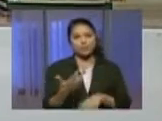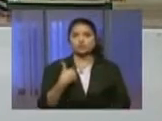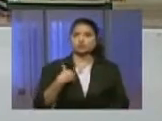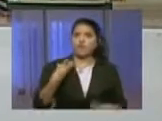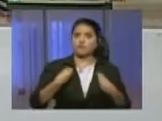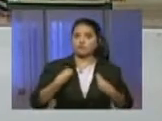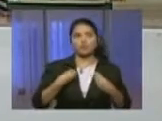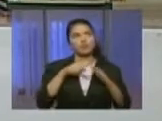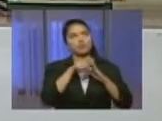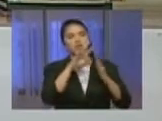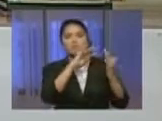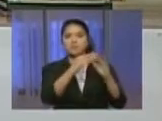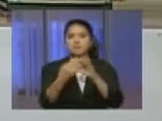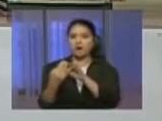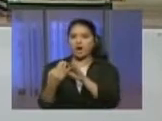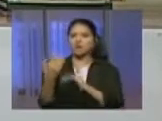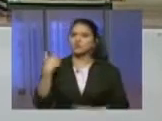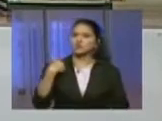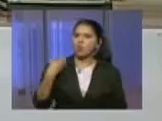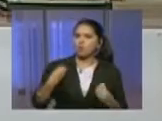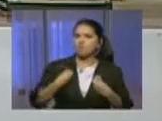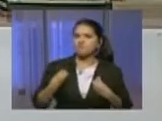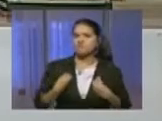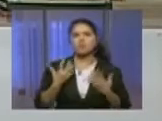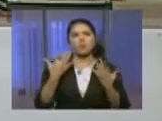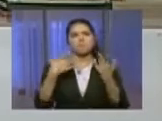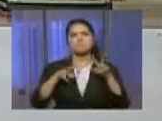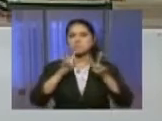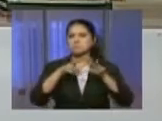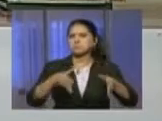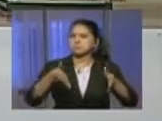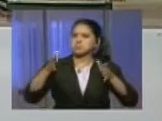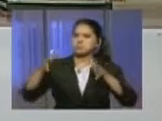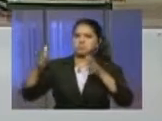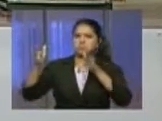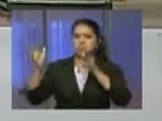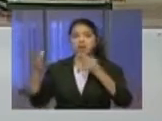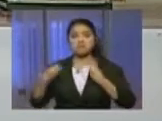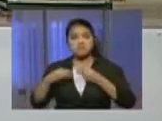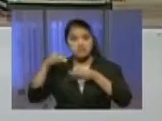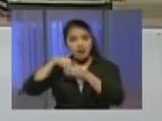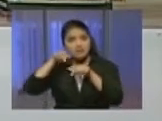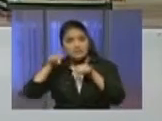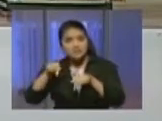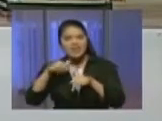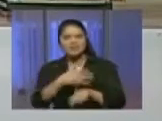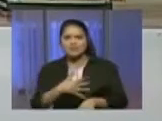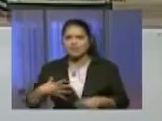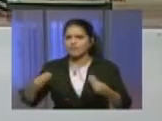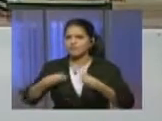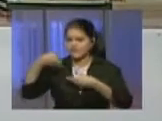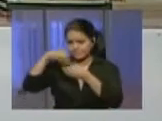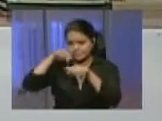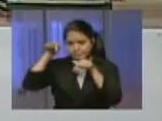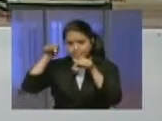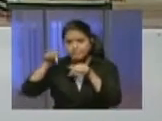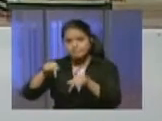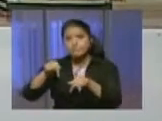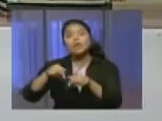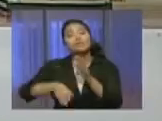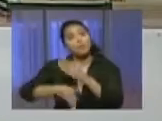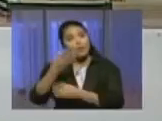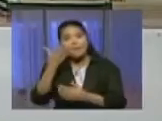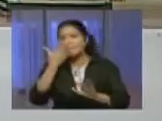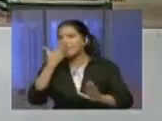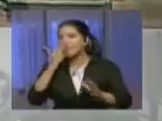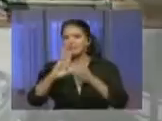mi barrio yo que vivo en mi urbanismo y vivo Allí quiero vivir allí y voy a vivir por